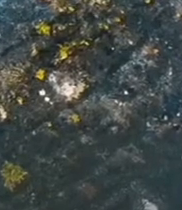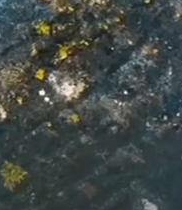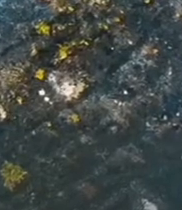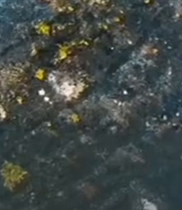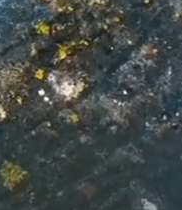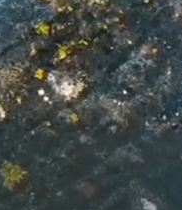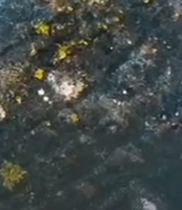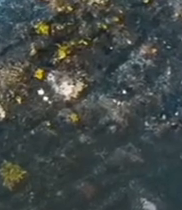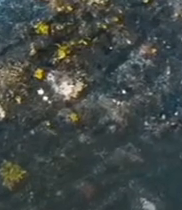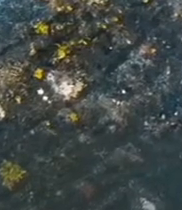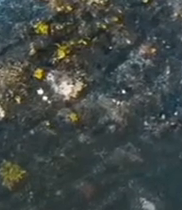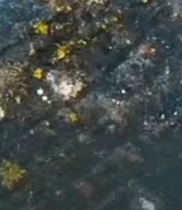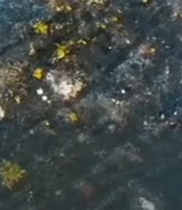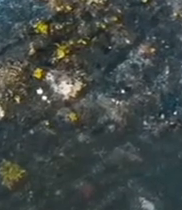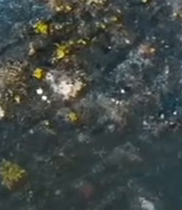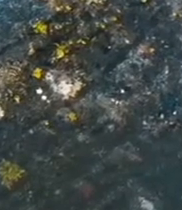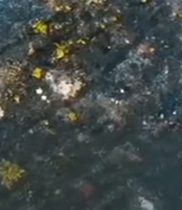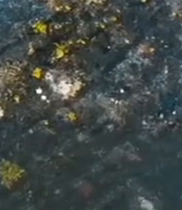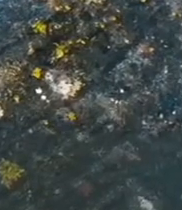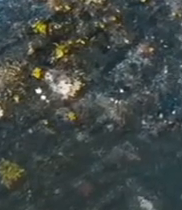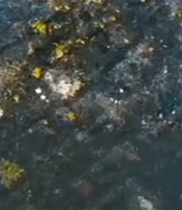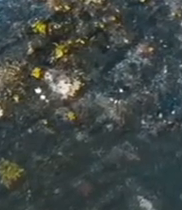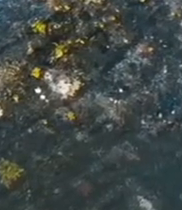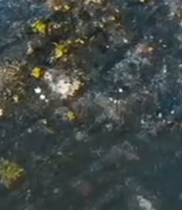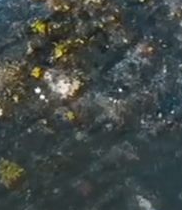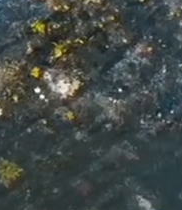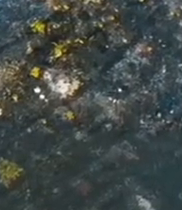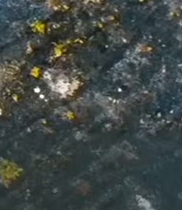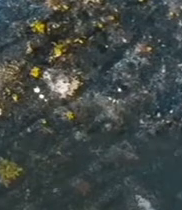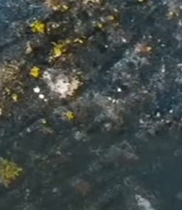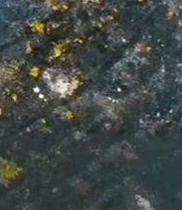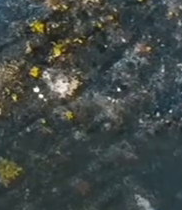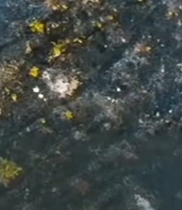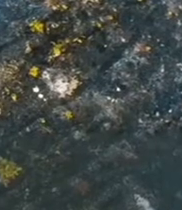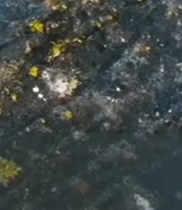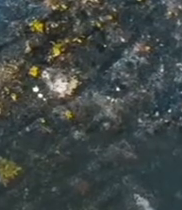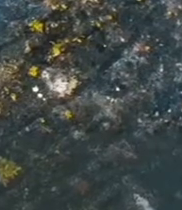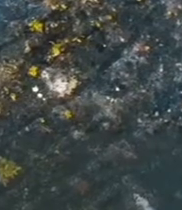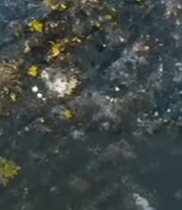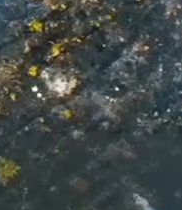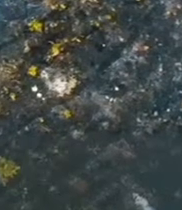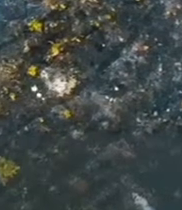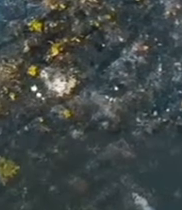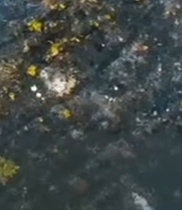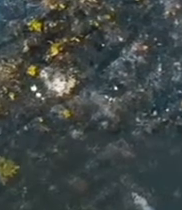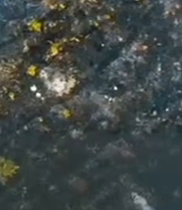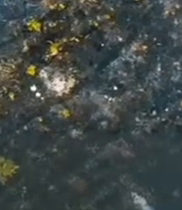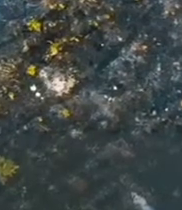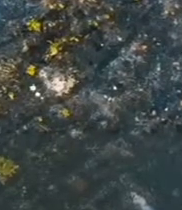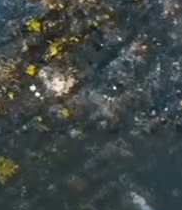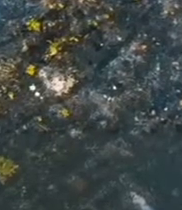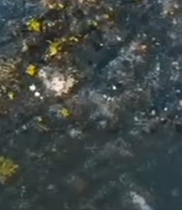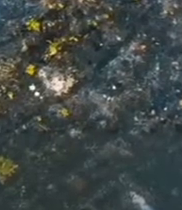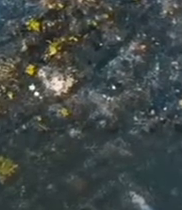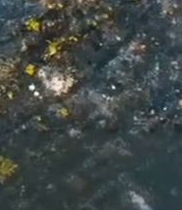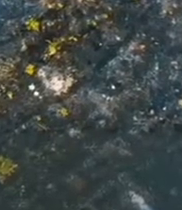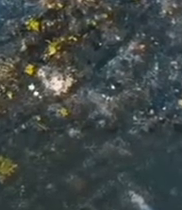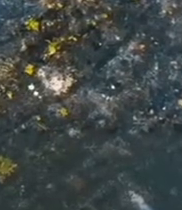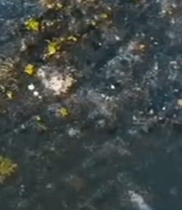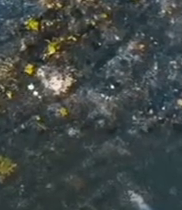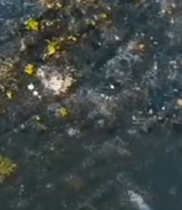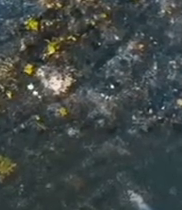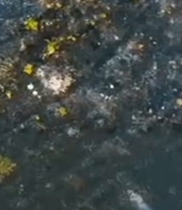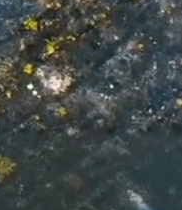entendemos todas las consecuencias. El sistema climático es tan complejo que a menudo nos lleva varias décadas ponernos al día